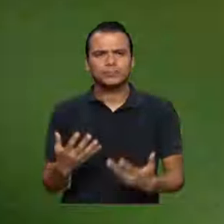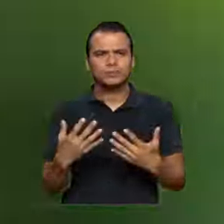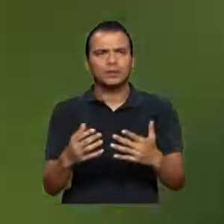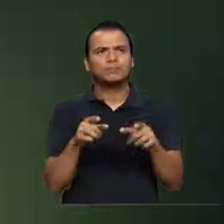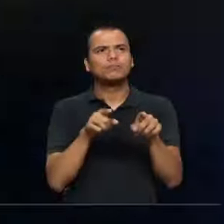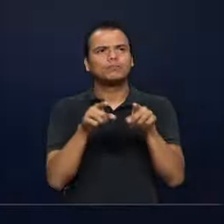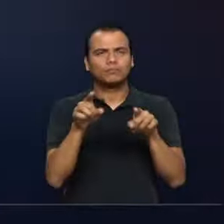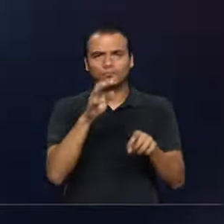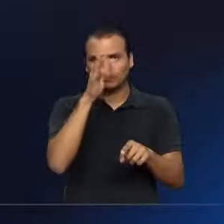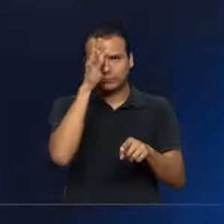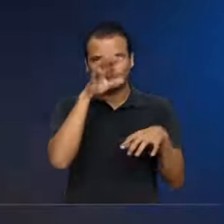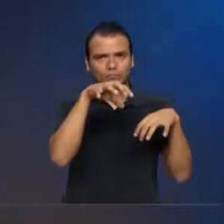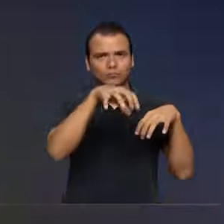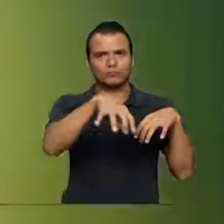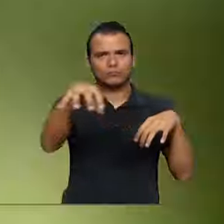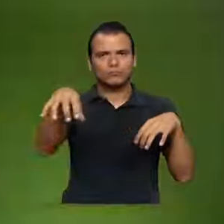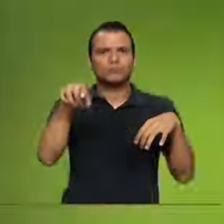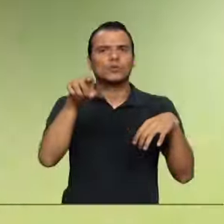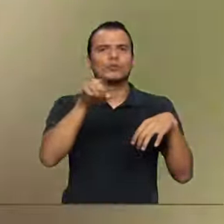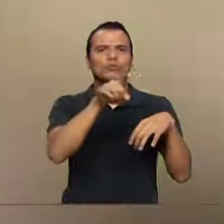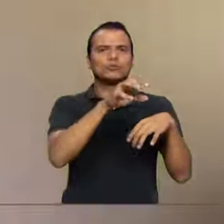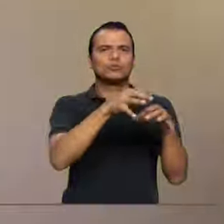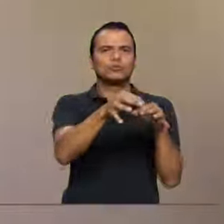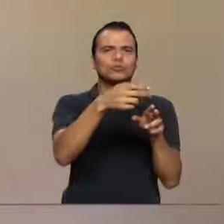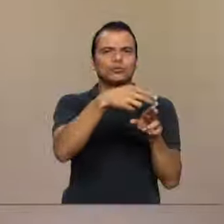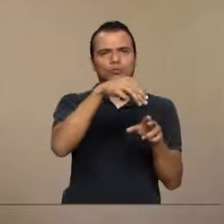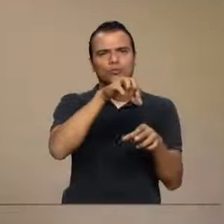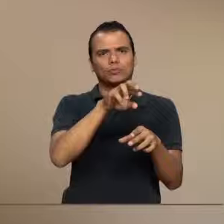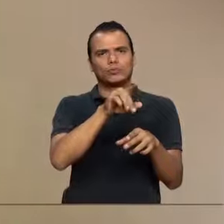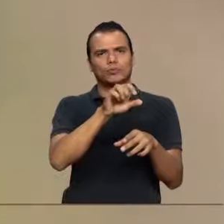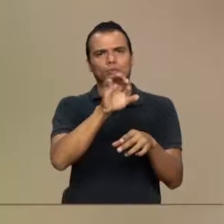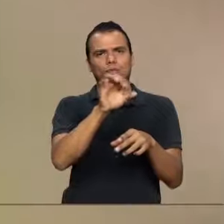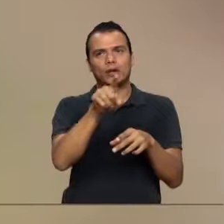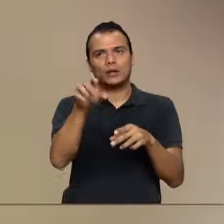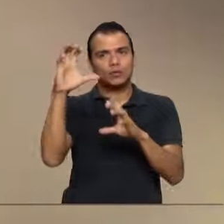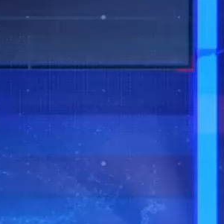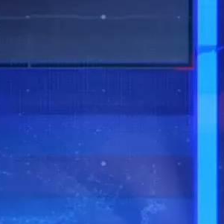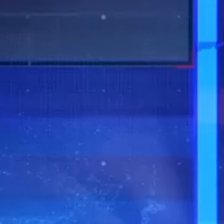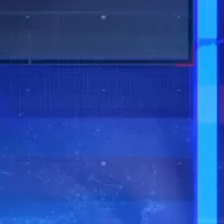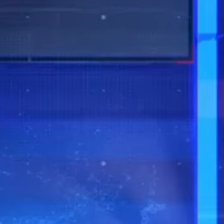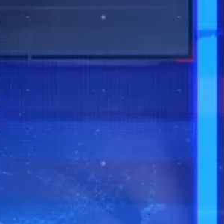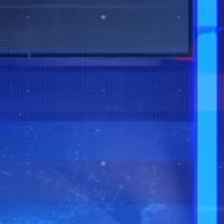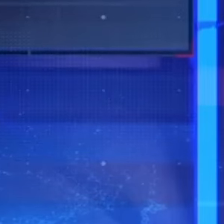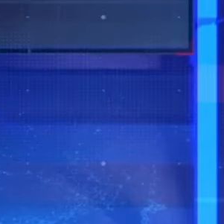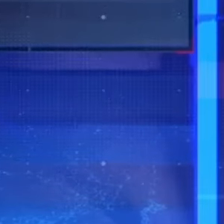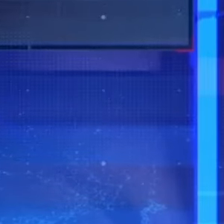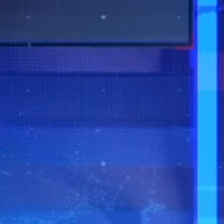asistenciales de Morales y Popayán permanecen las personas heridas en el accidente.